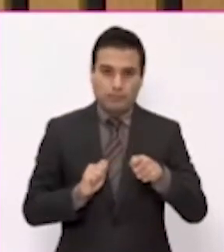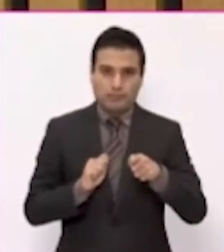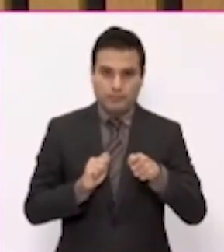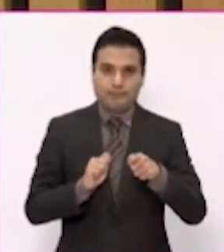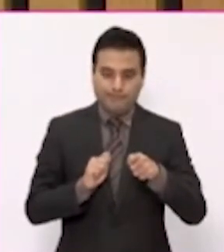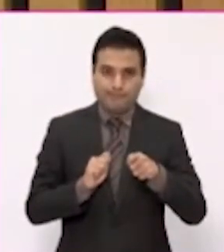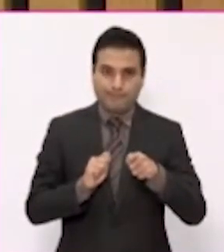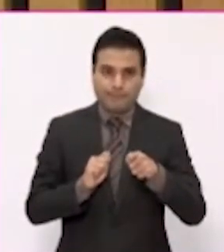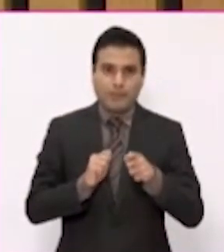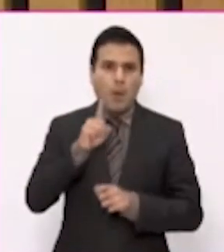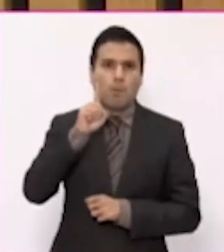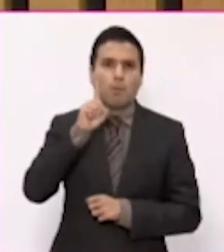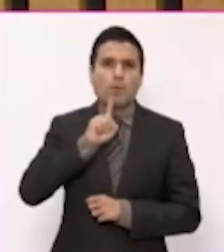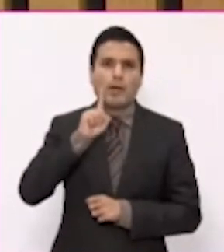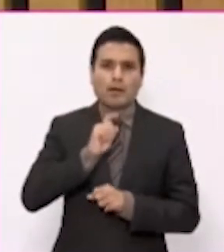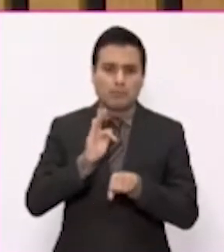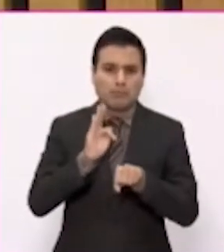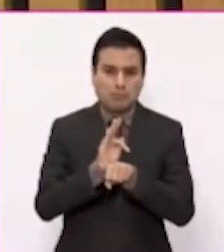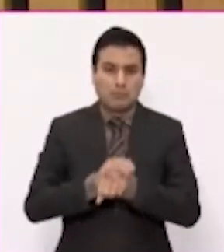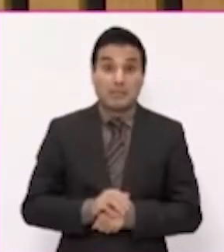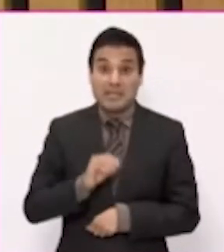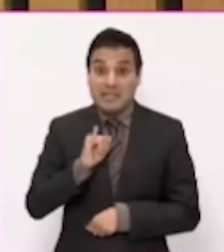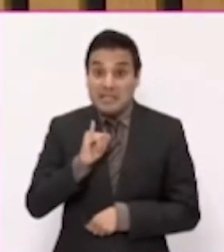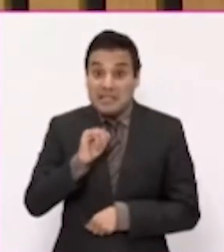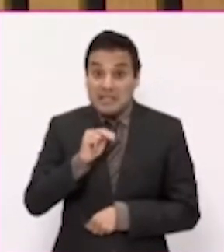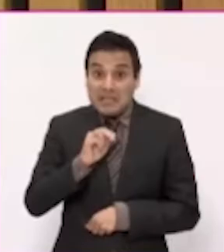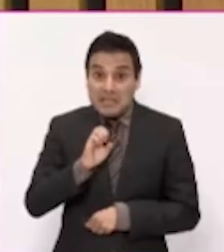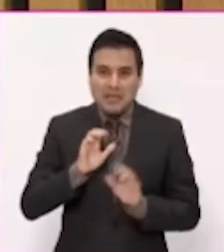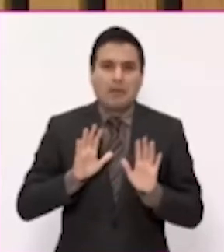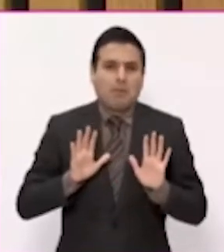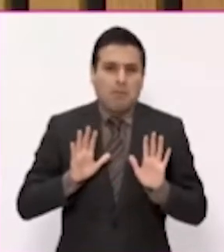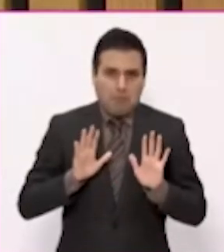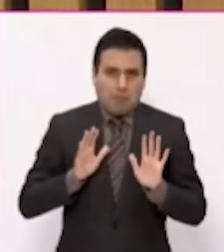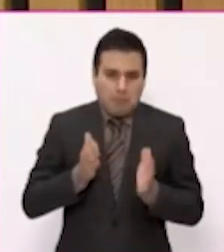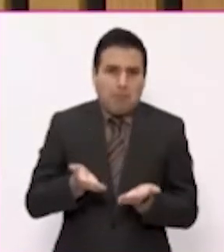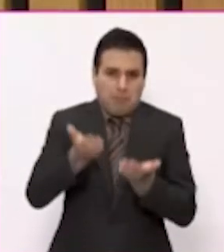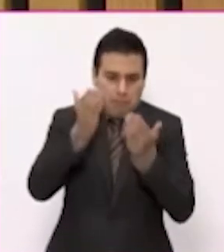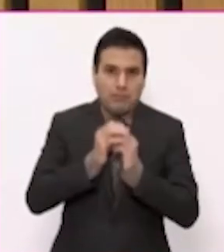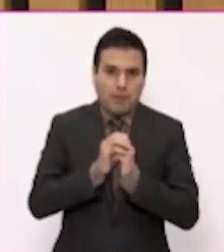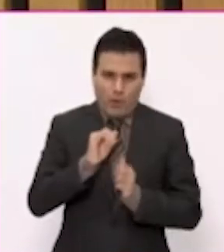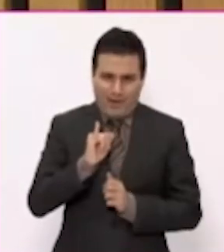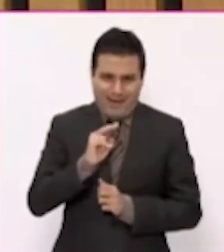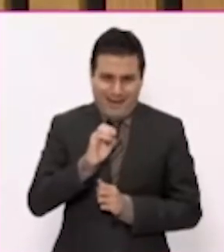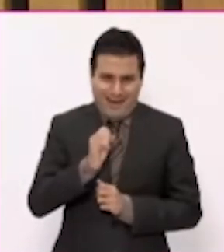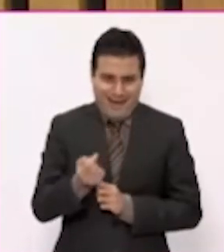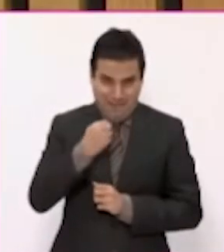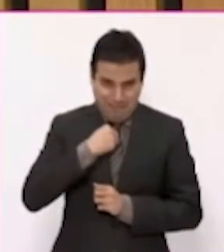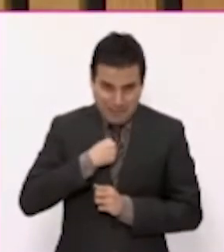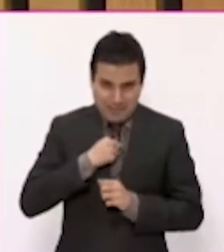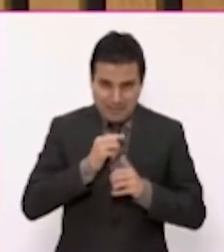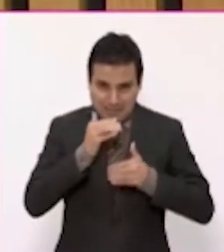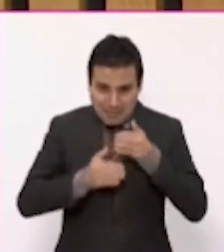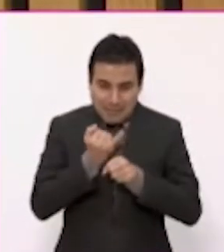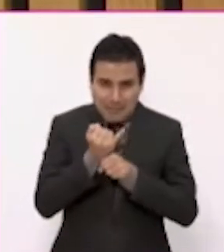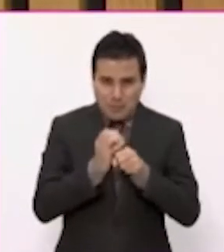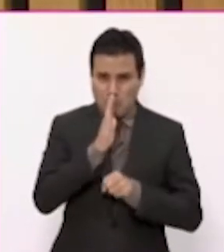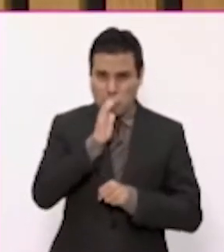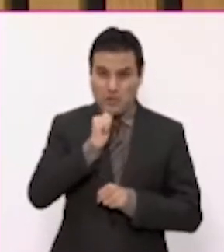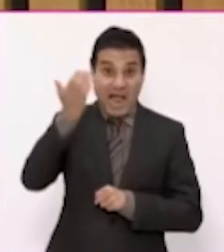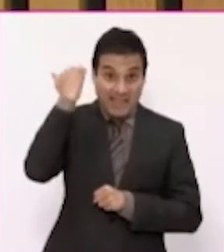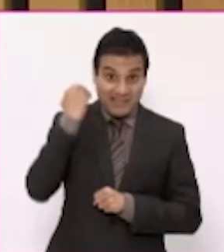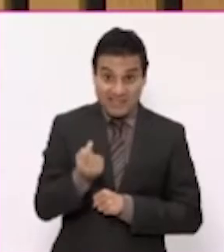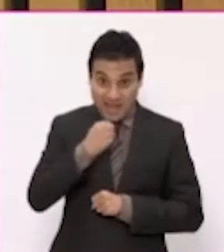dejarla en indefensión, si el INE tiene alguna facultad y el INE no tiene ninguna facultad. A mí no me dieron derecho de